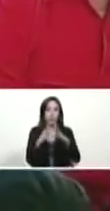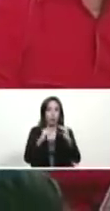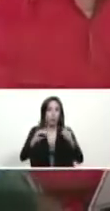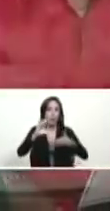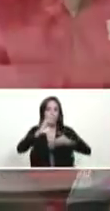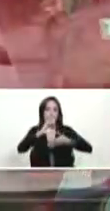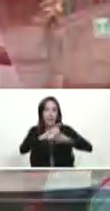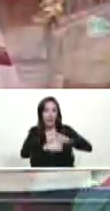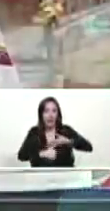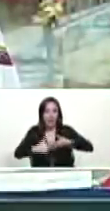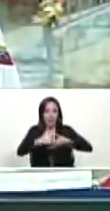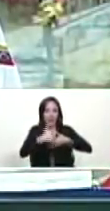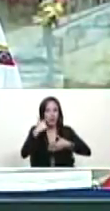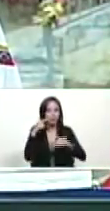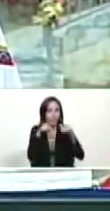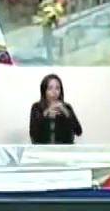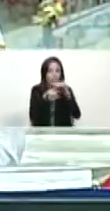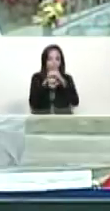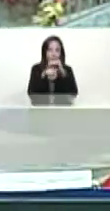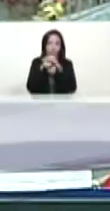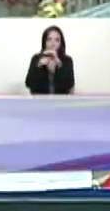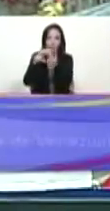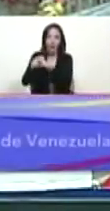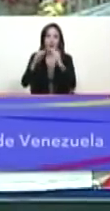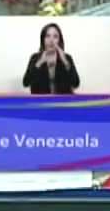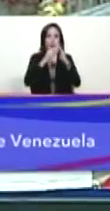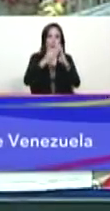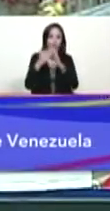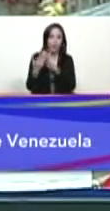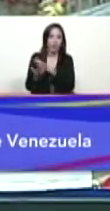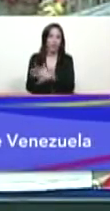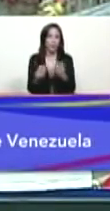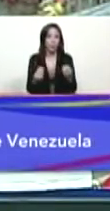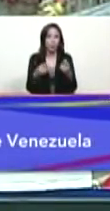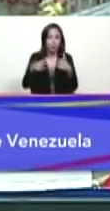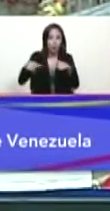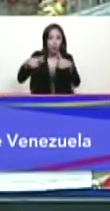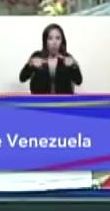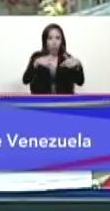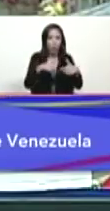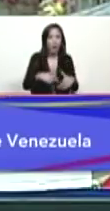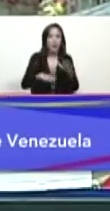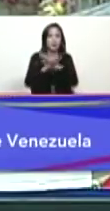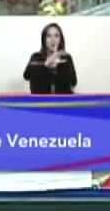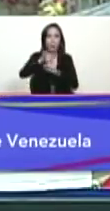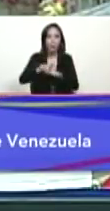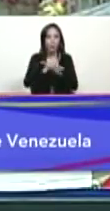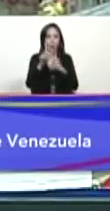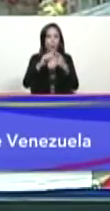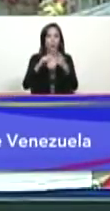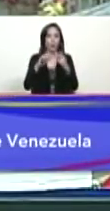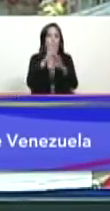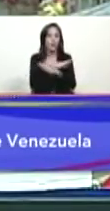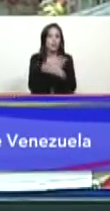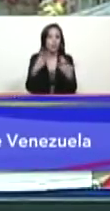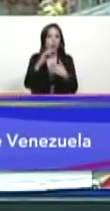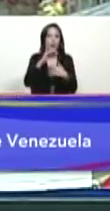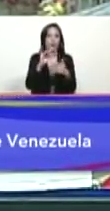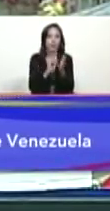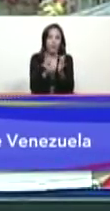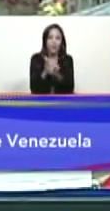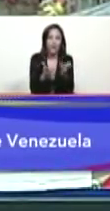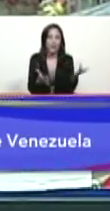que meterse ahí blanca, en Petare, full, en Maca, 5 de julio, 19 de abril...